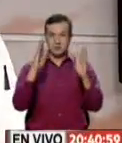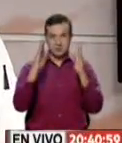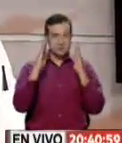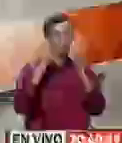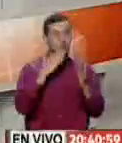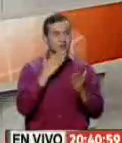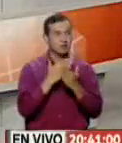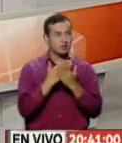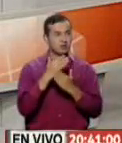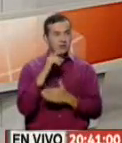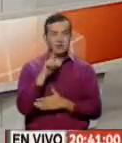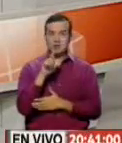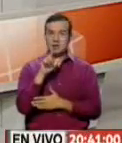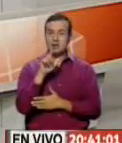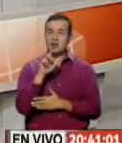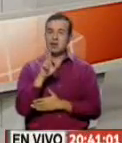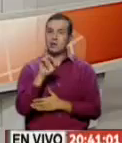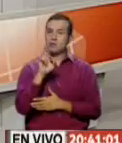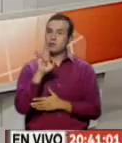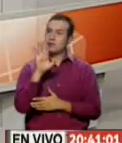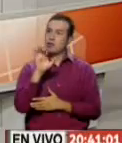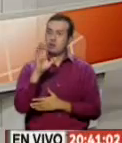Gracias, Lautaro,